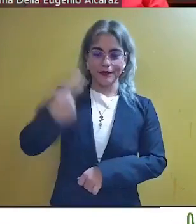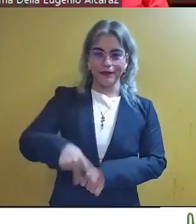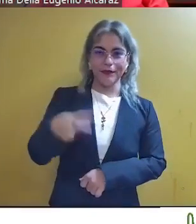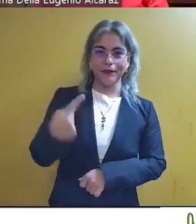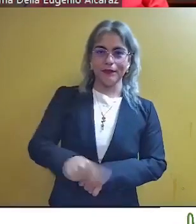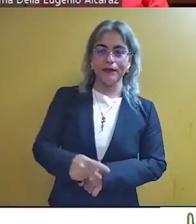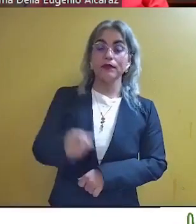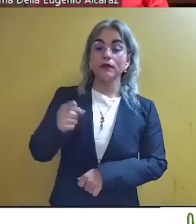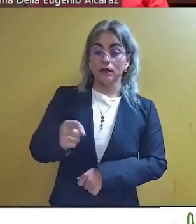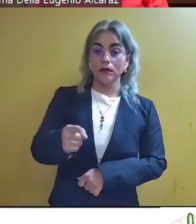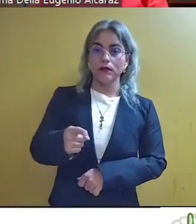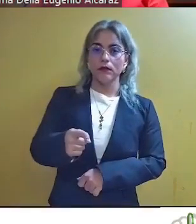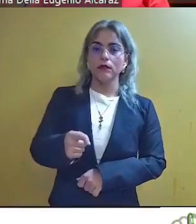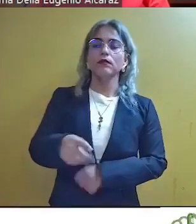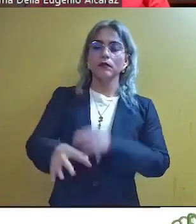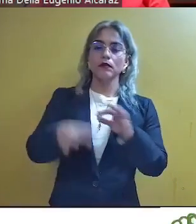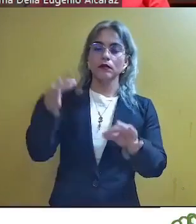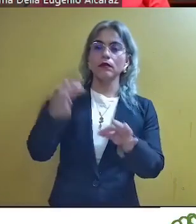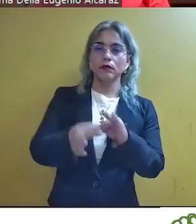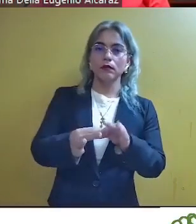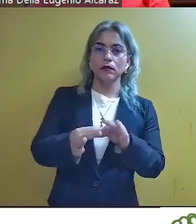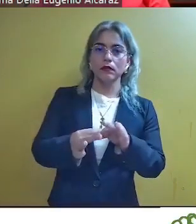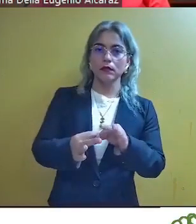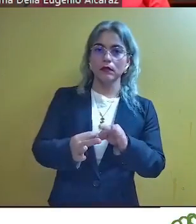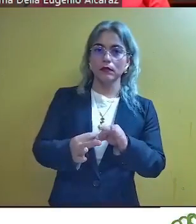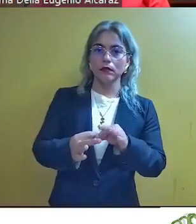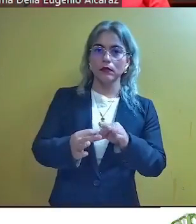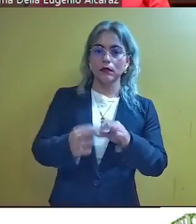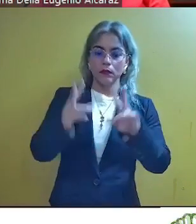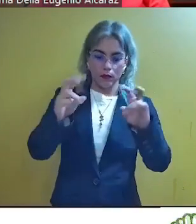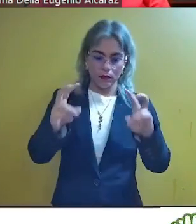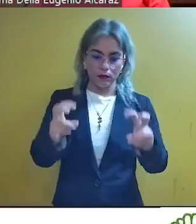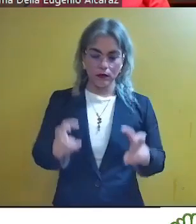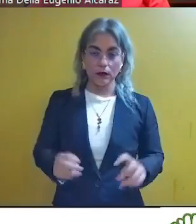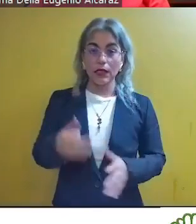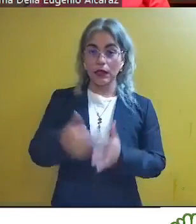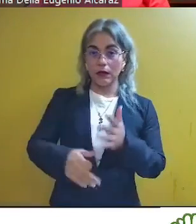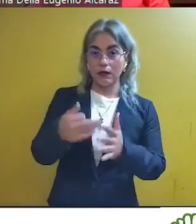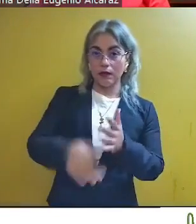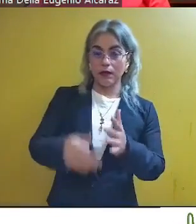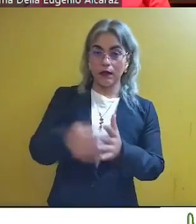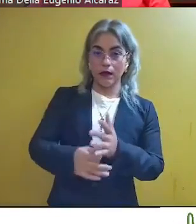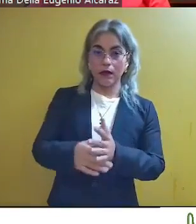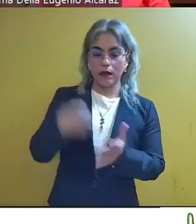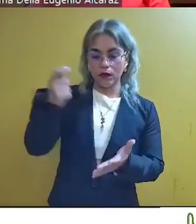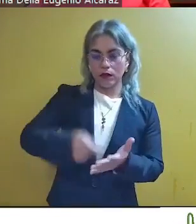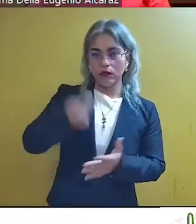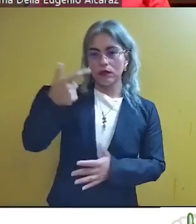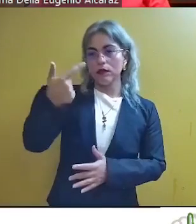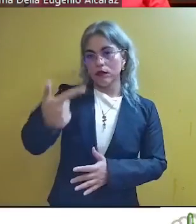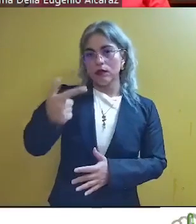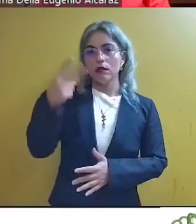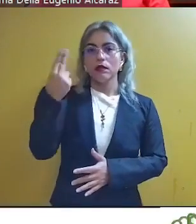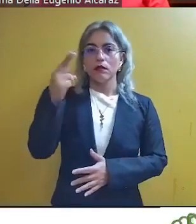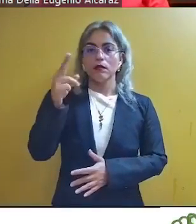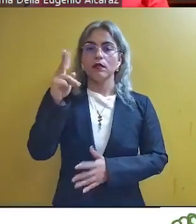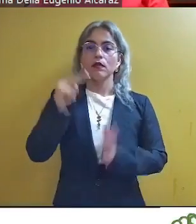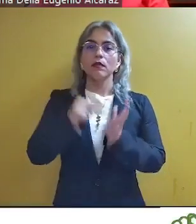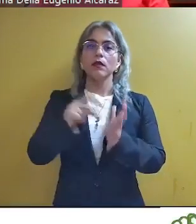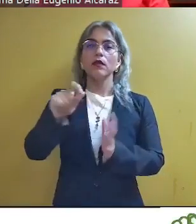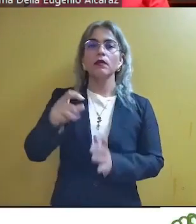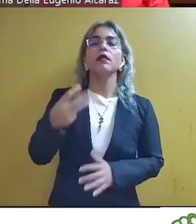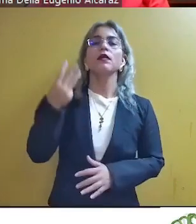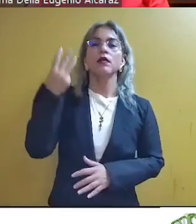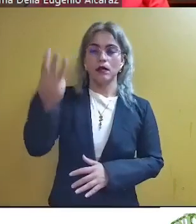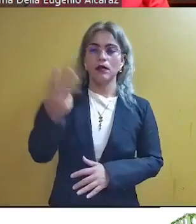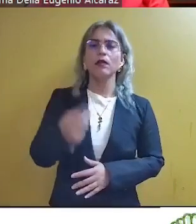dé cumplimiento e informe sobre el punto e incisos pendientes de atender de la sentencia del 7 de noviembre del año pasado. Es la cuenta del acuerdo